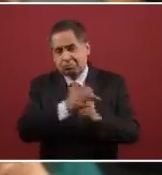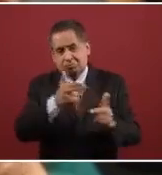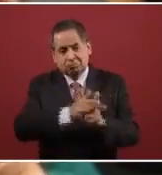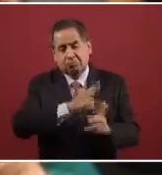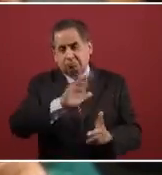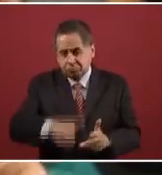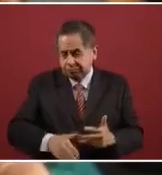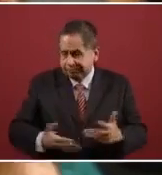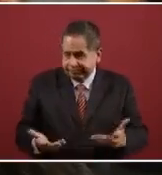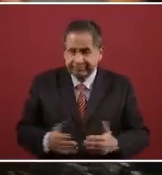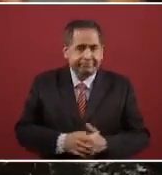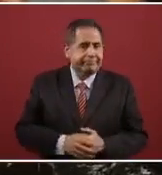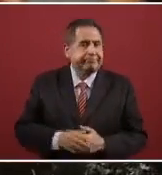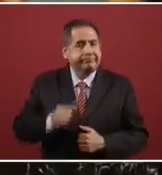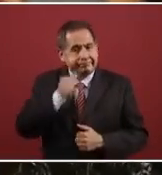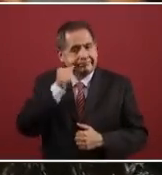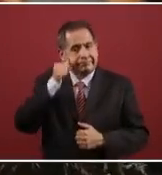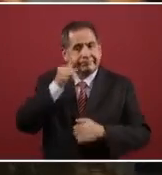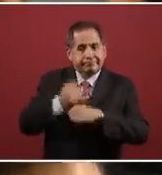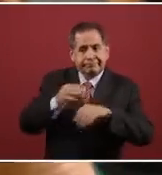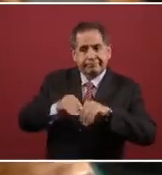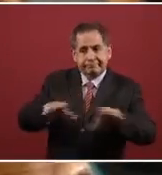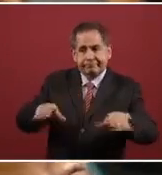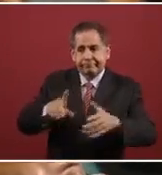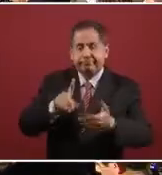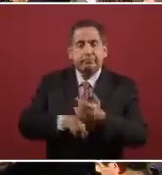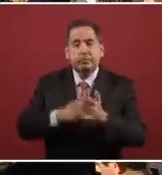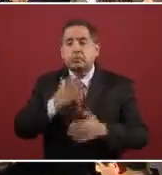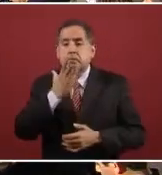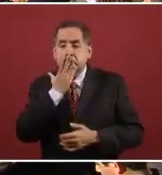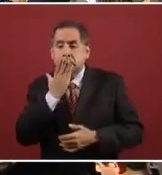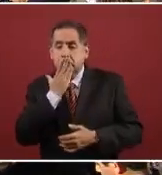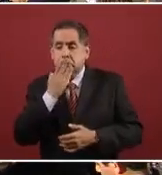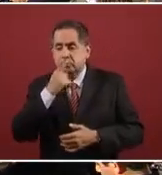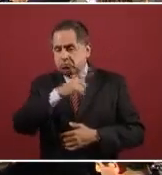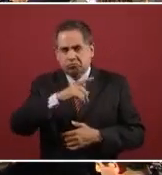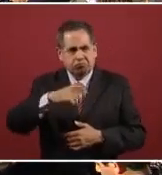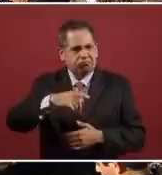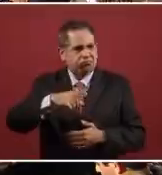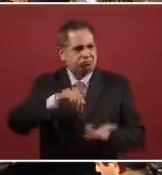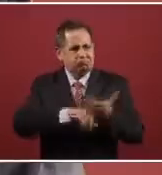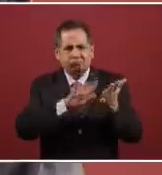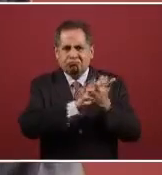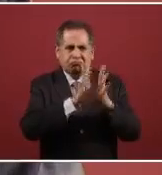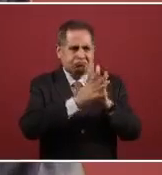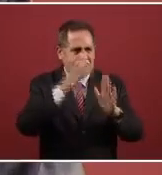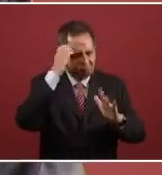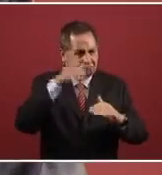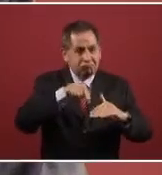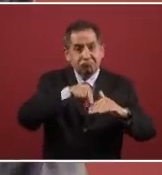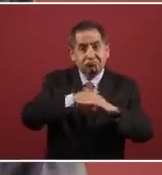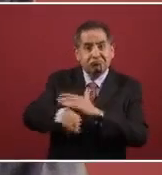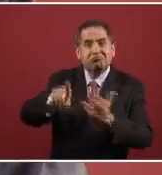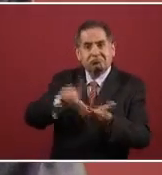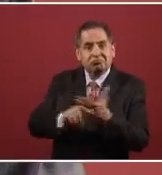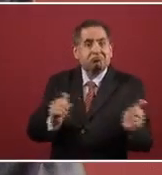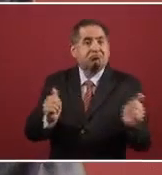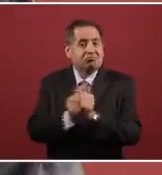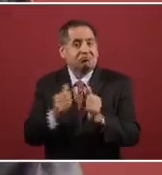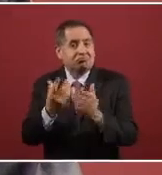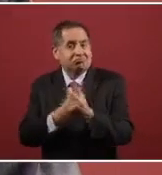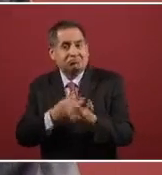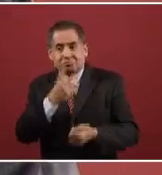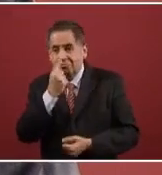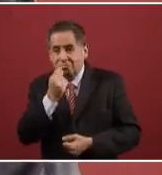ayer se informa que en Sonora el crimen organizado se está infiltrando a las corporaciones y